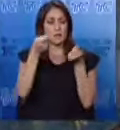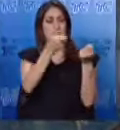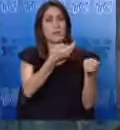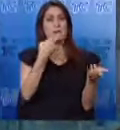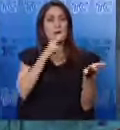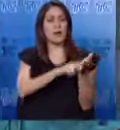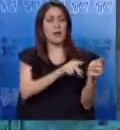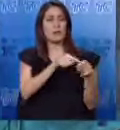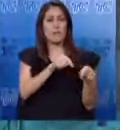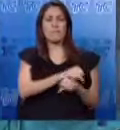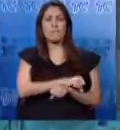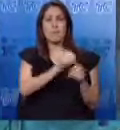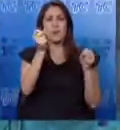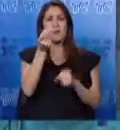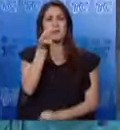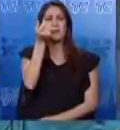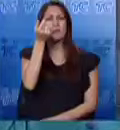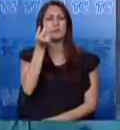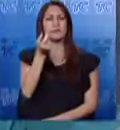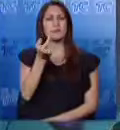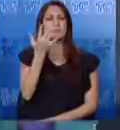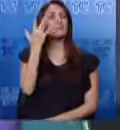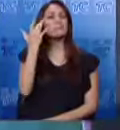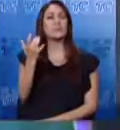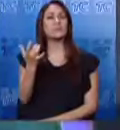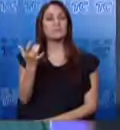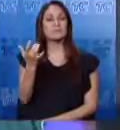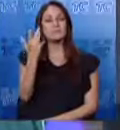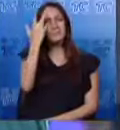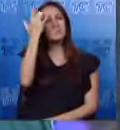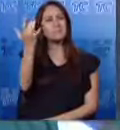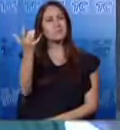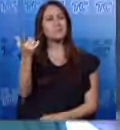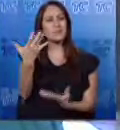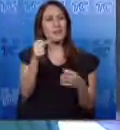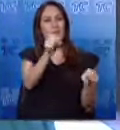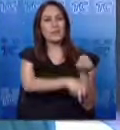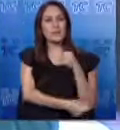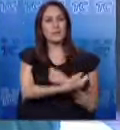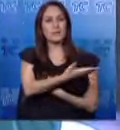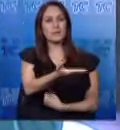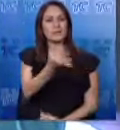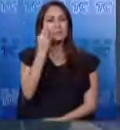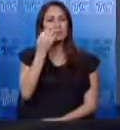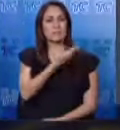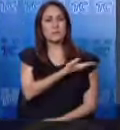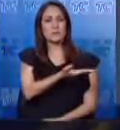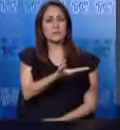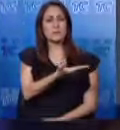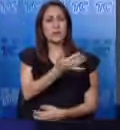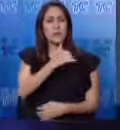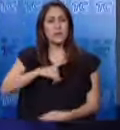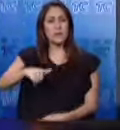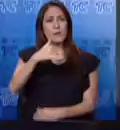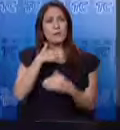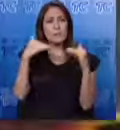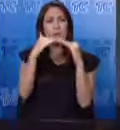carta bomba. ¿Por qué? Porque quieren dañar el proceso